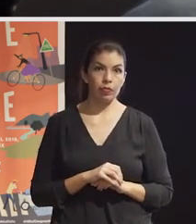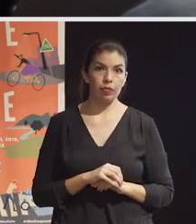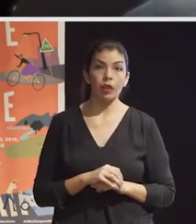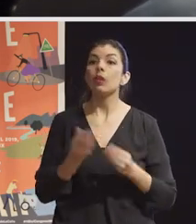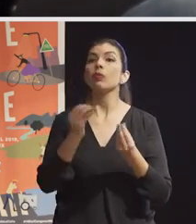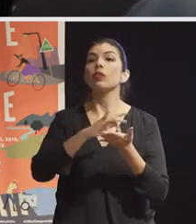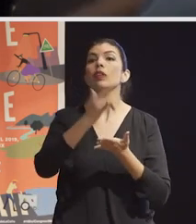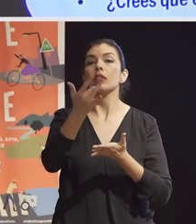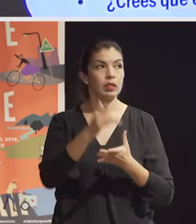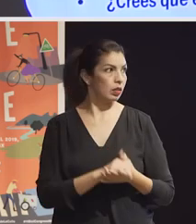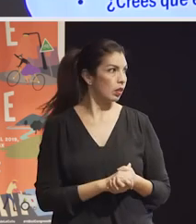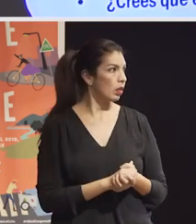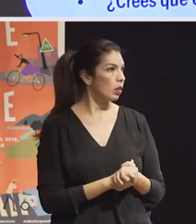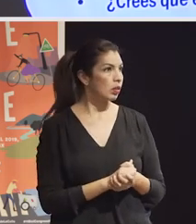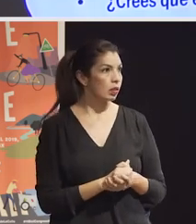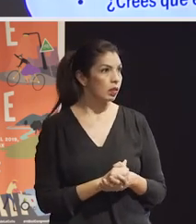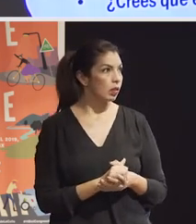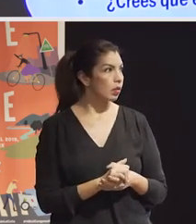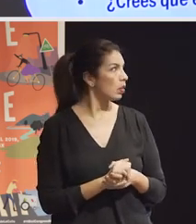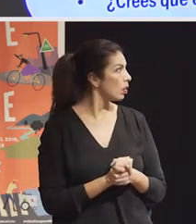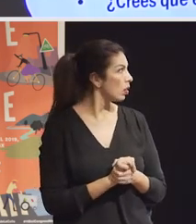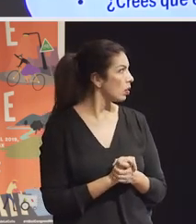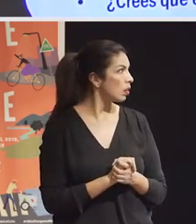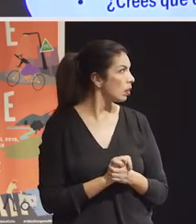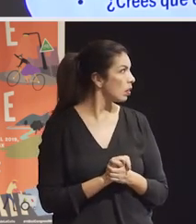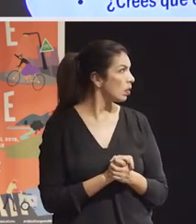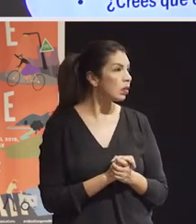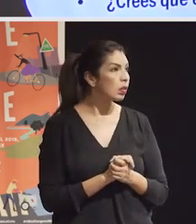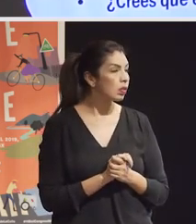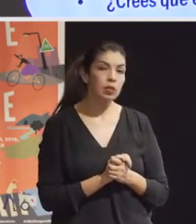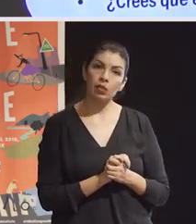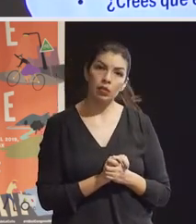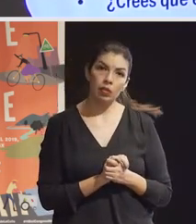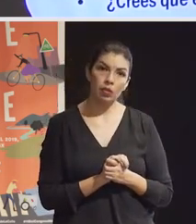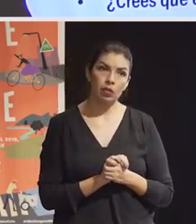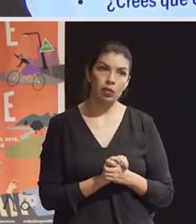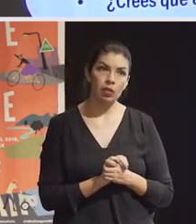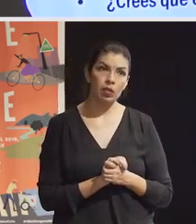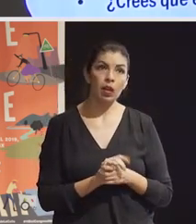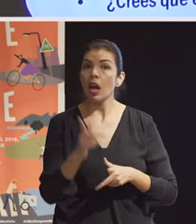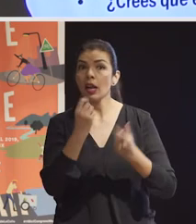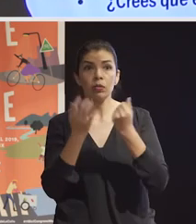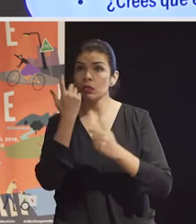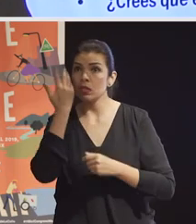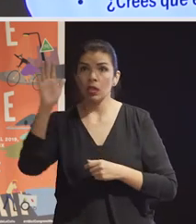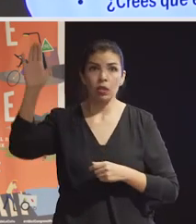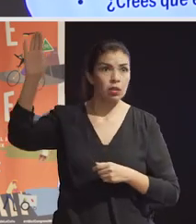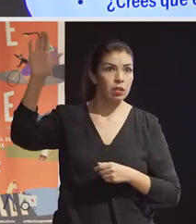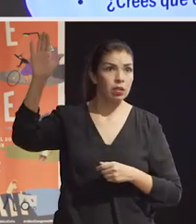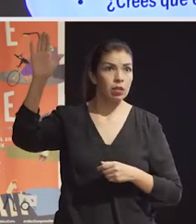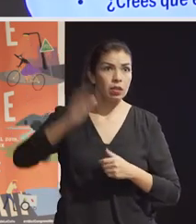muchas gracias esto es todo para este grupo alguien más quisiera hacer algo antes de empezar